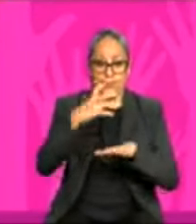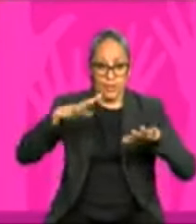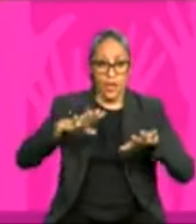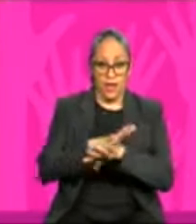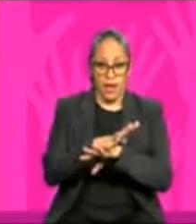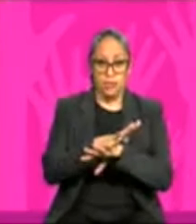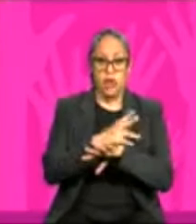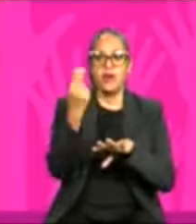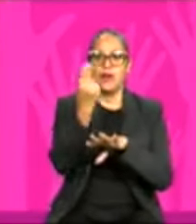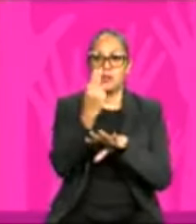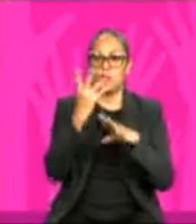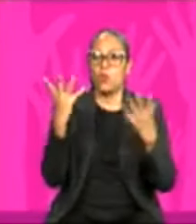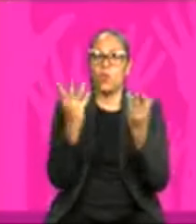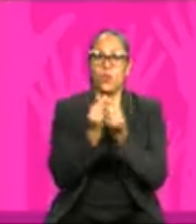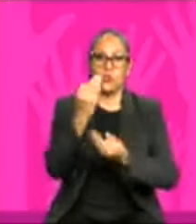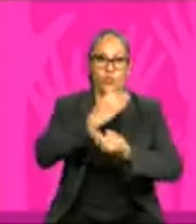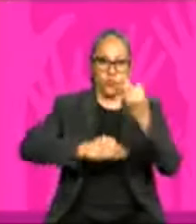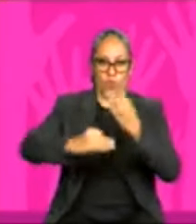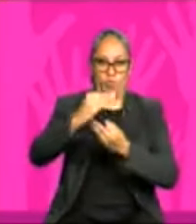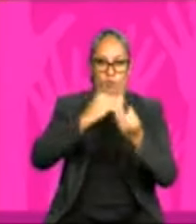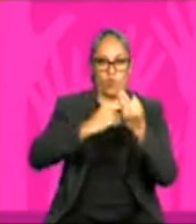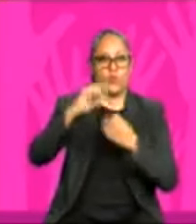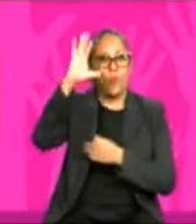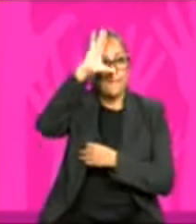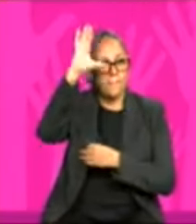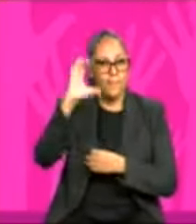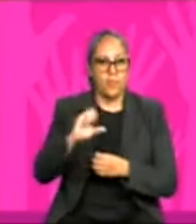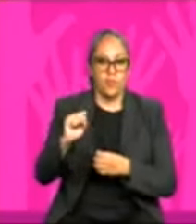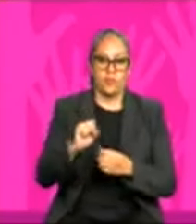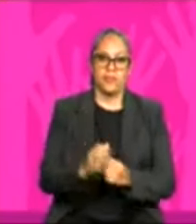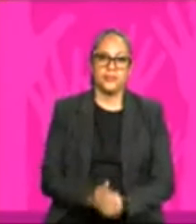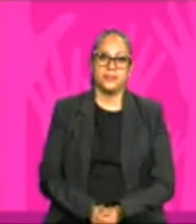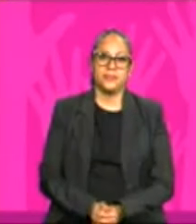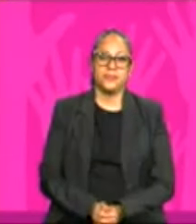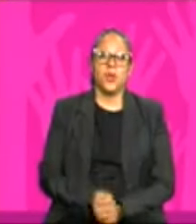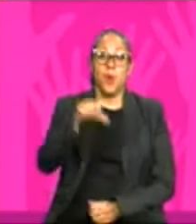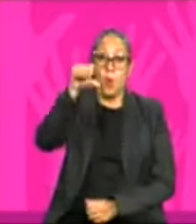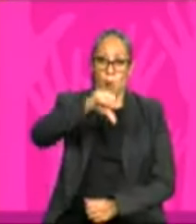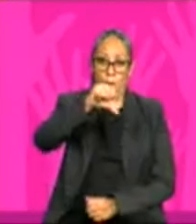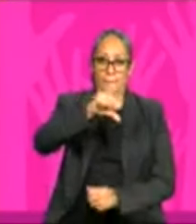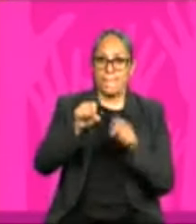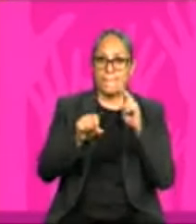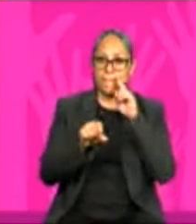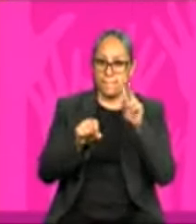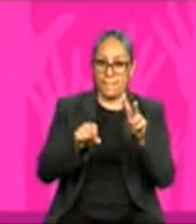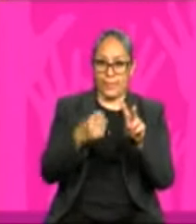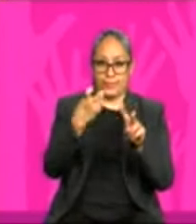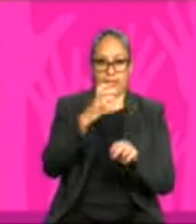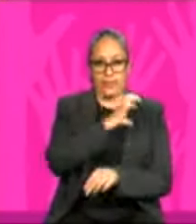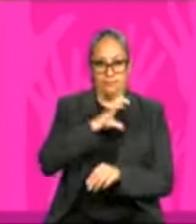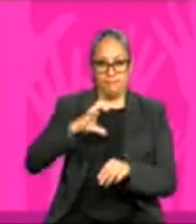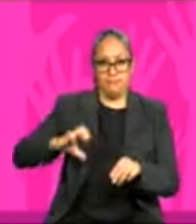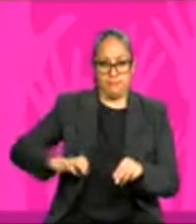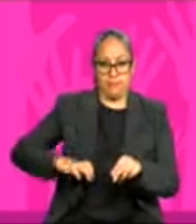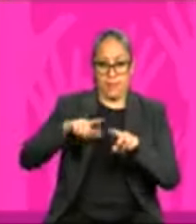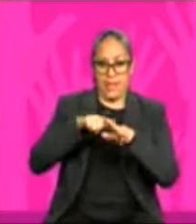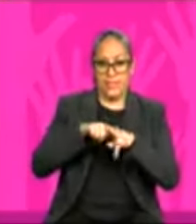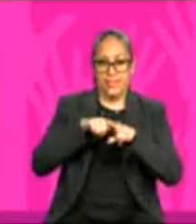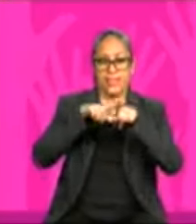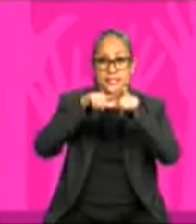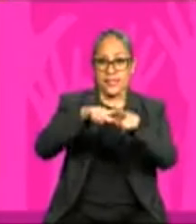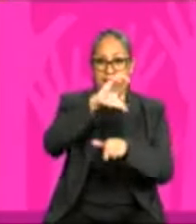lo hacemos juntos. Morelos para los morelenses. Hoy verás a la candidata de la continuidad de Cuauhtémoc Blanco